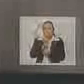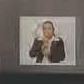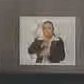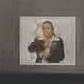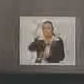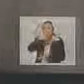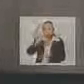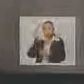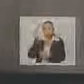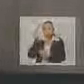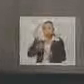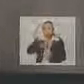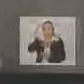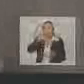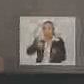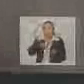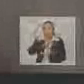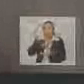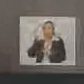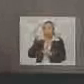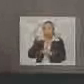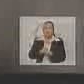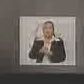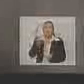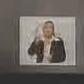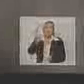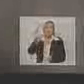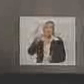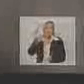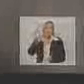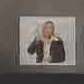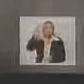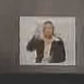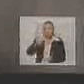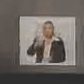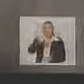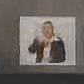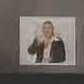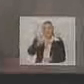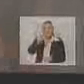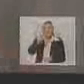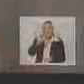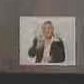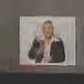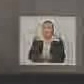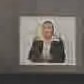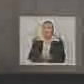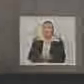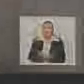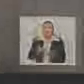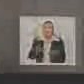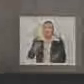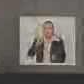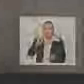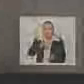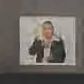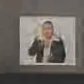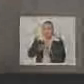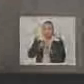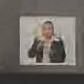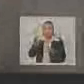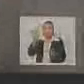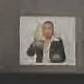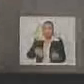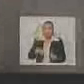de las y los candidatos registrados ante la autoridad electoral para la citada elección. Y bueno, aquellos que aceptaron la invitación